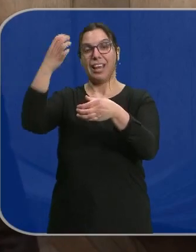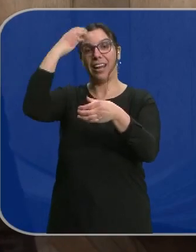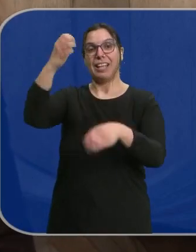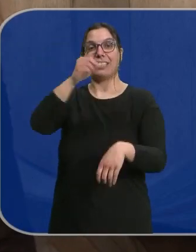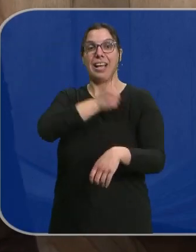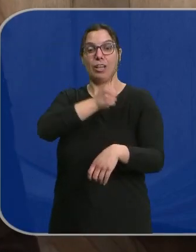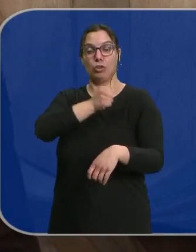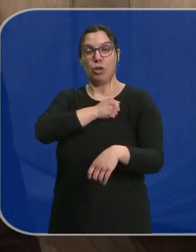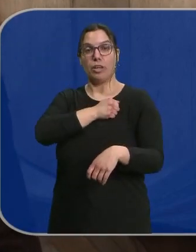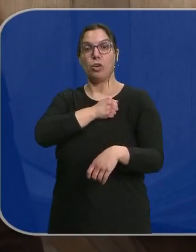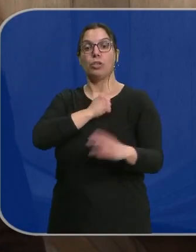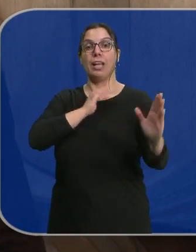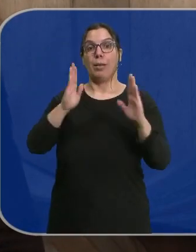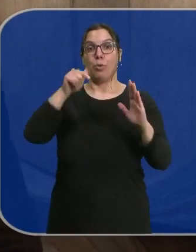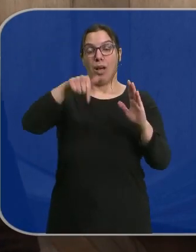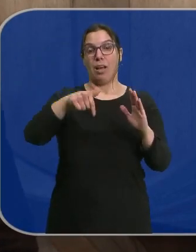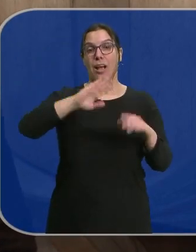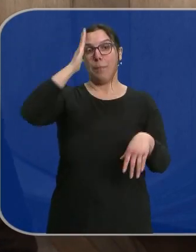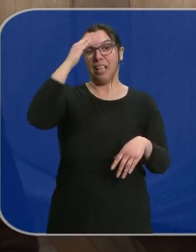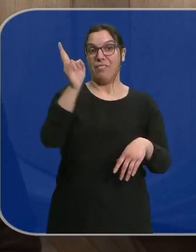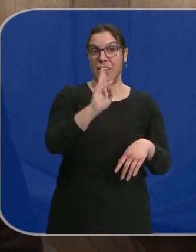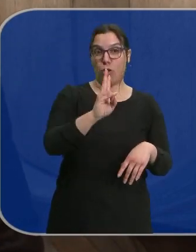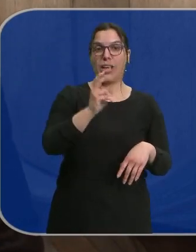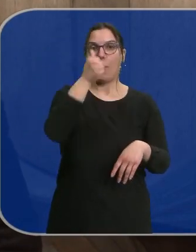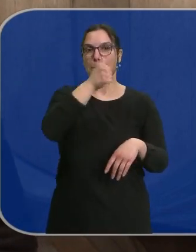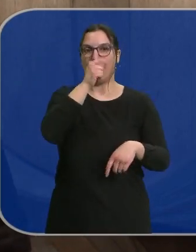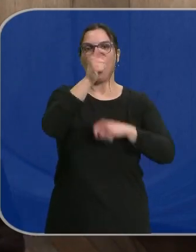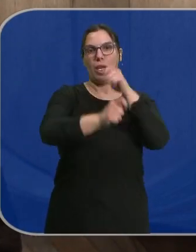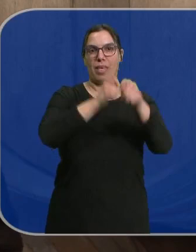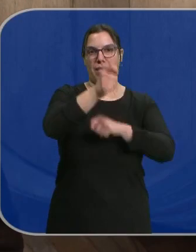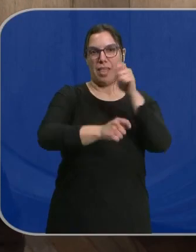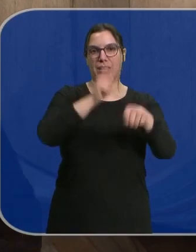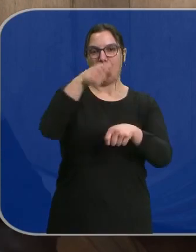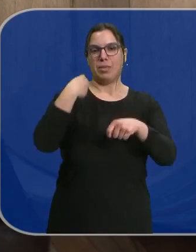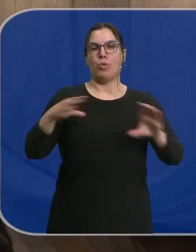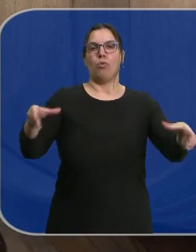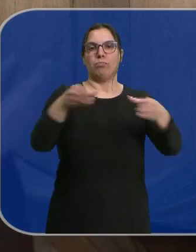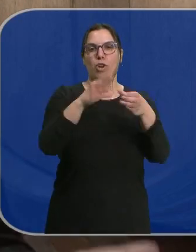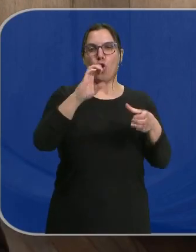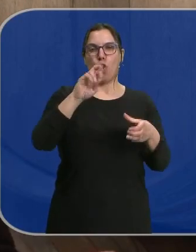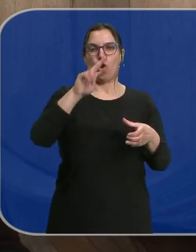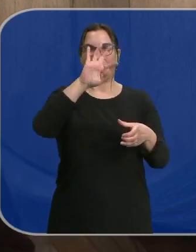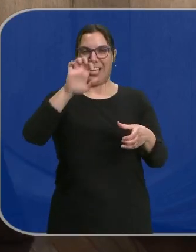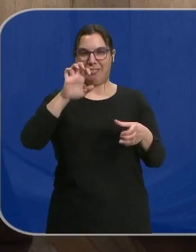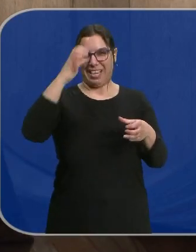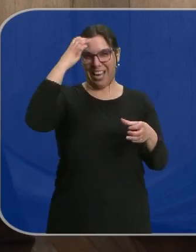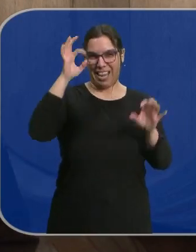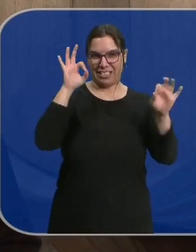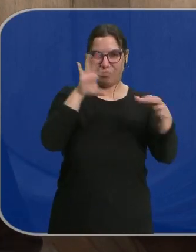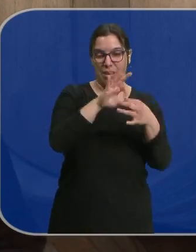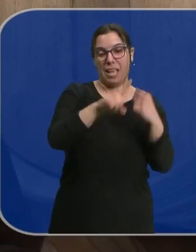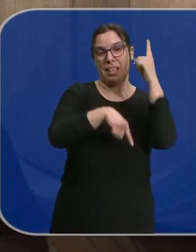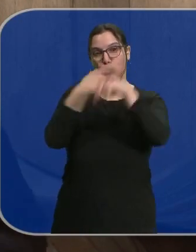estuvo temporalmente ubicada en Valladolid, pues también se suministraba desde aquí esos vinos a la corte de los Reyes, y posteriormente, cuando lo llevaron a